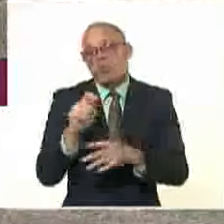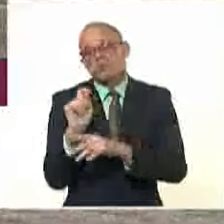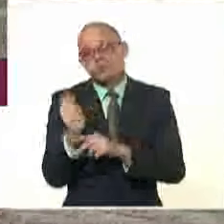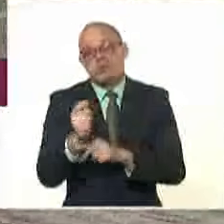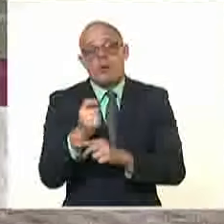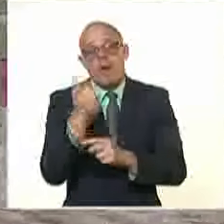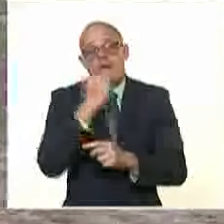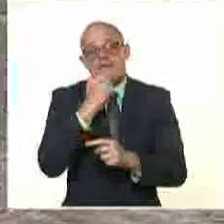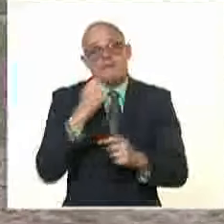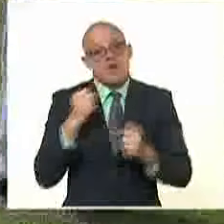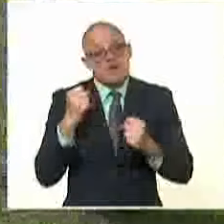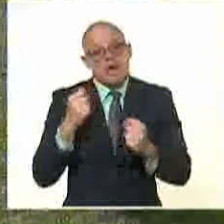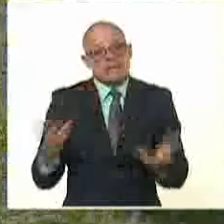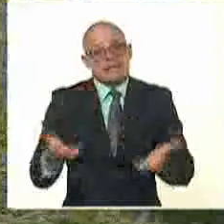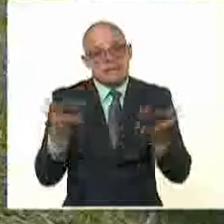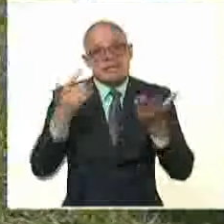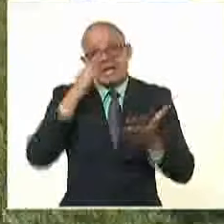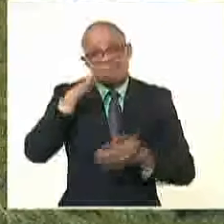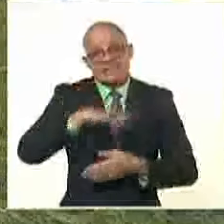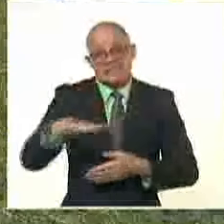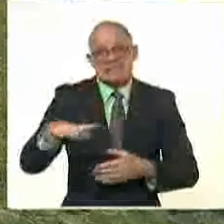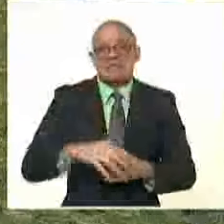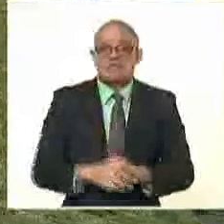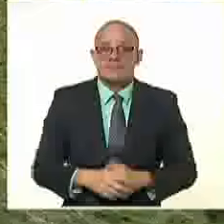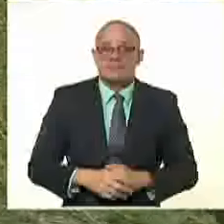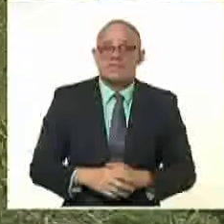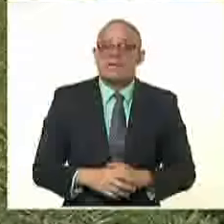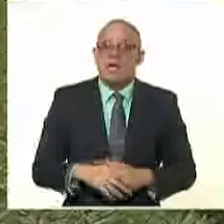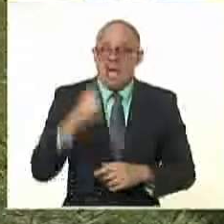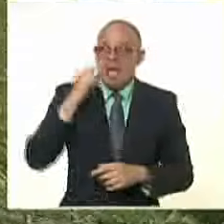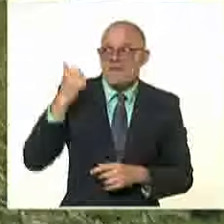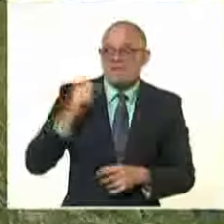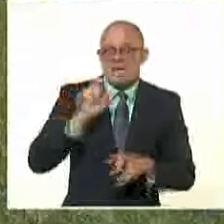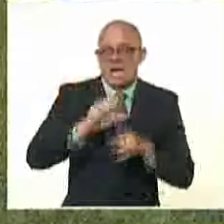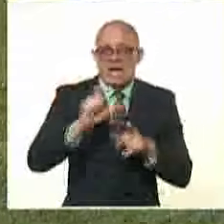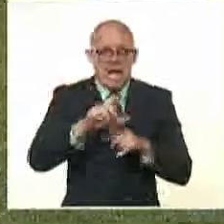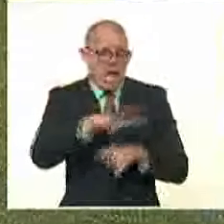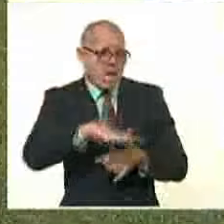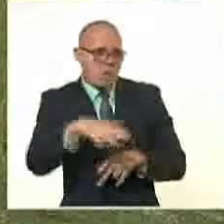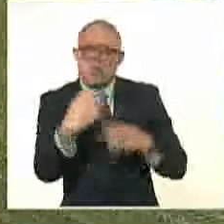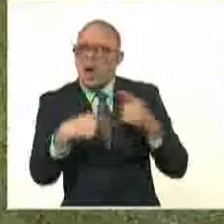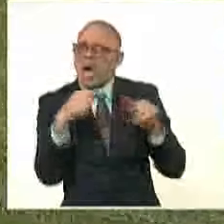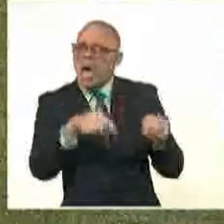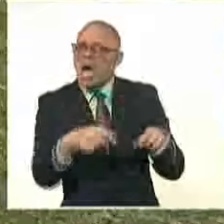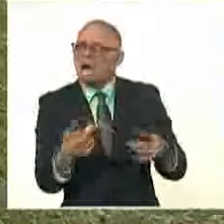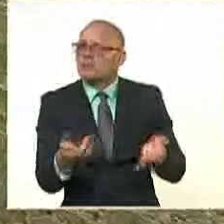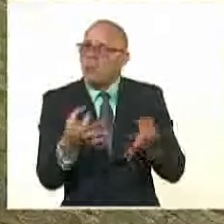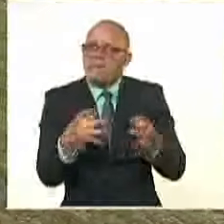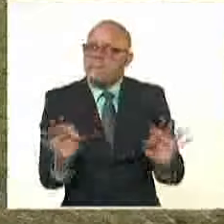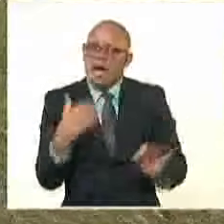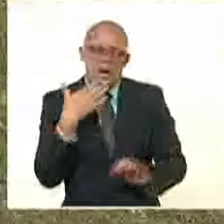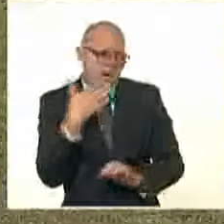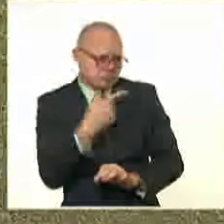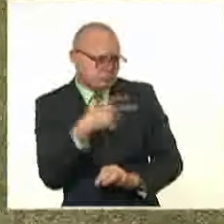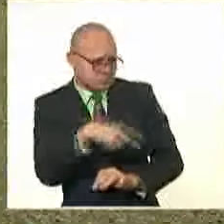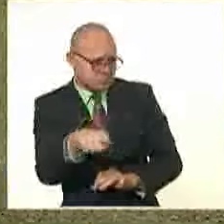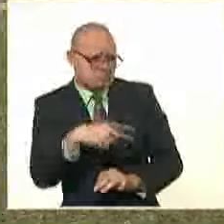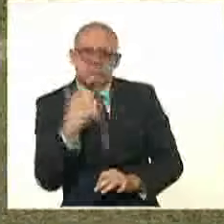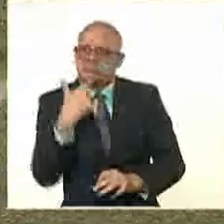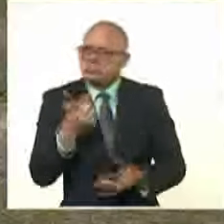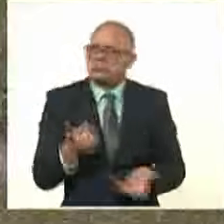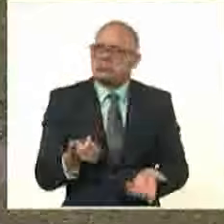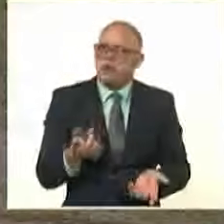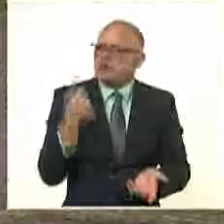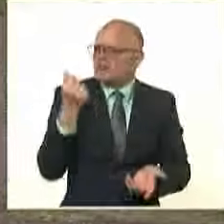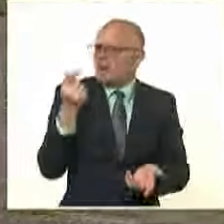las categorías pequeñas. Si en una zona rural de Jiguaní se pudo construir un beisbolito rústico con mínimos